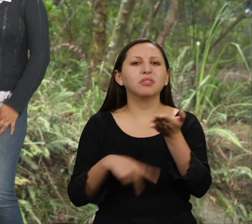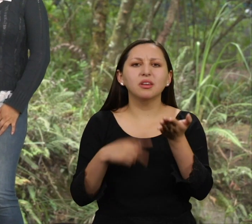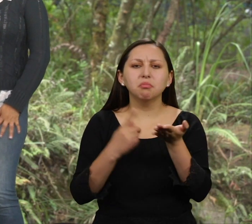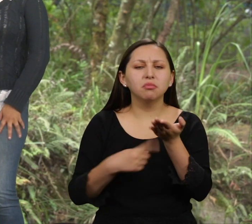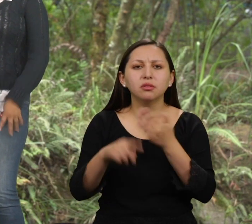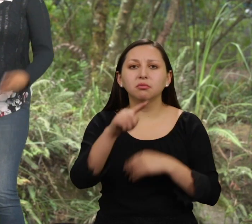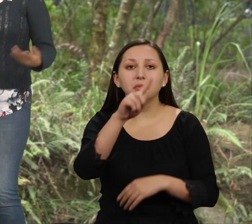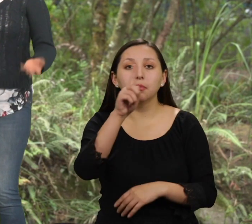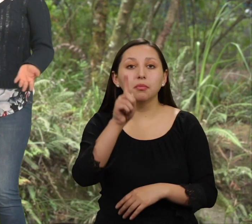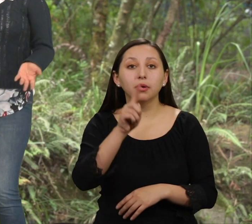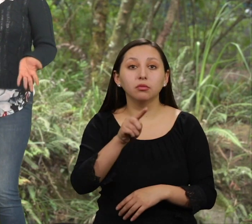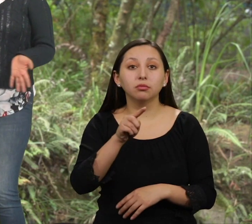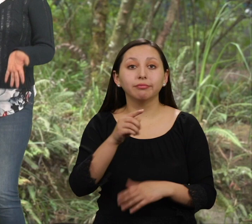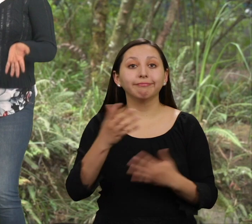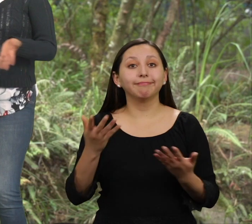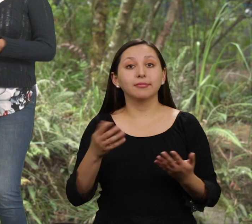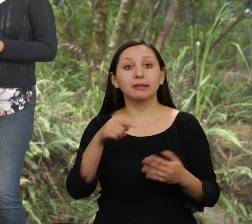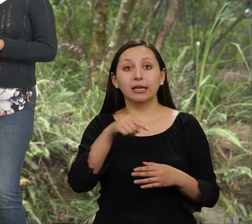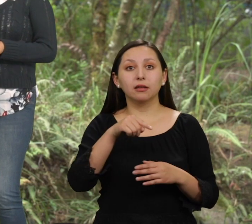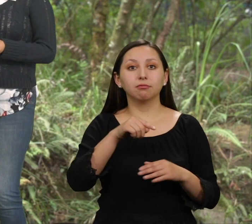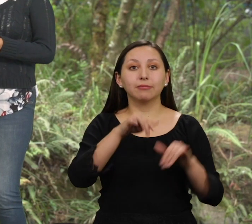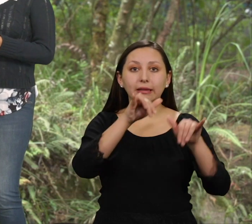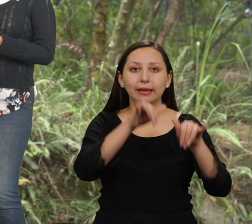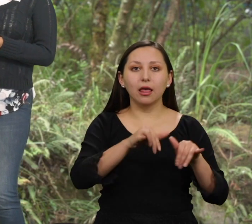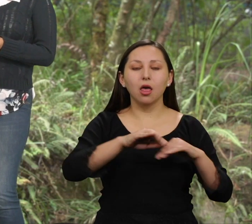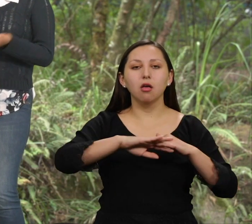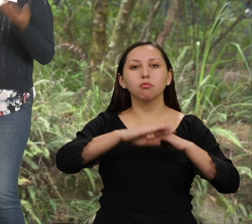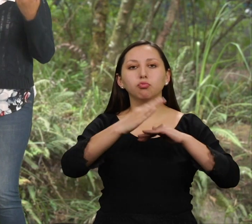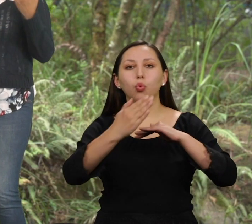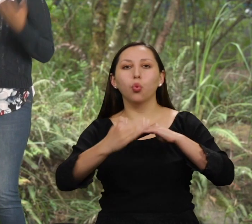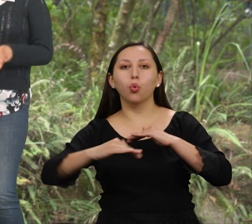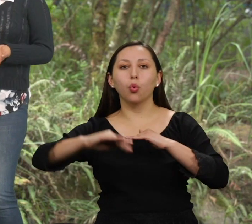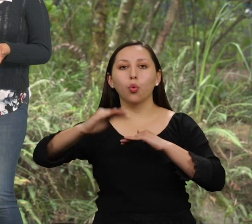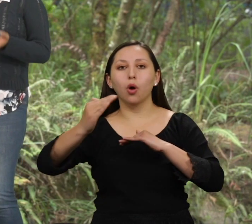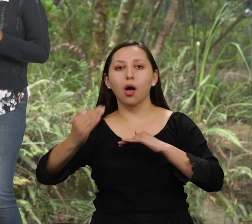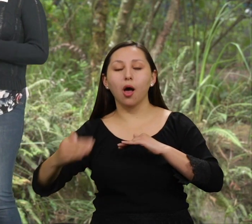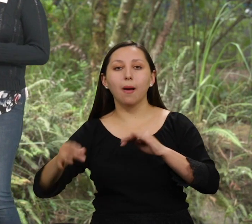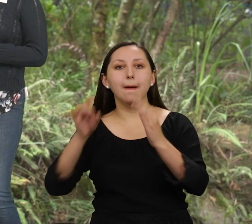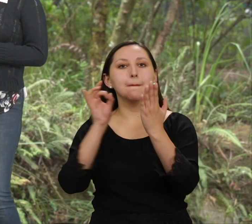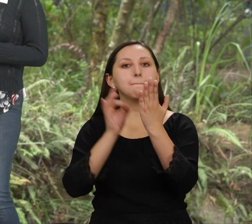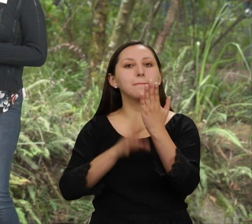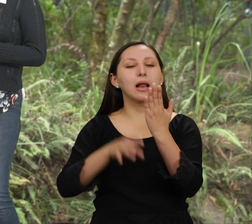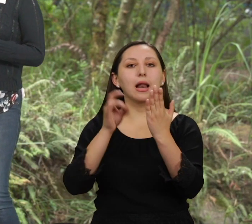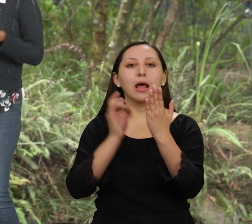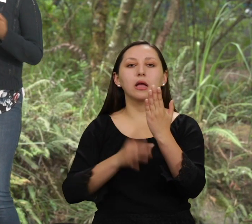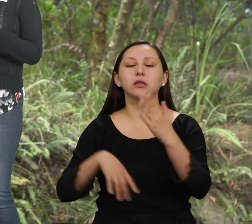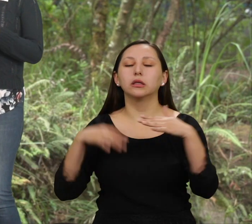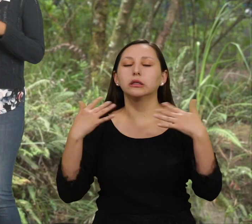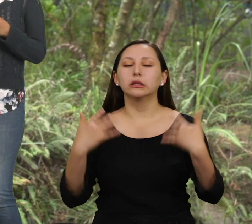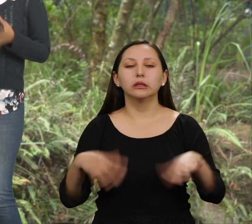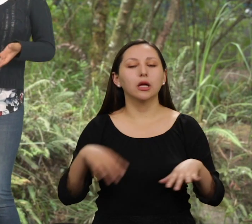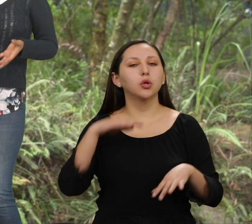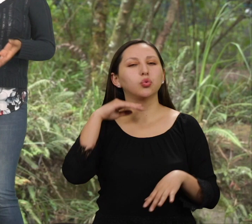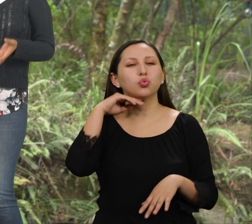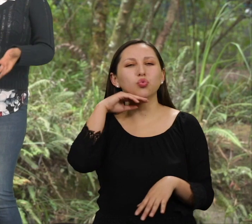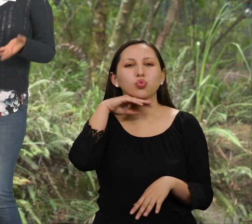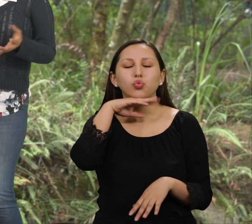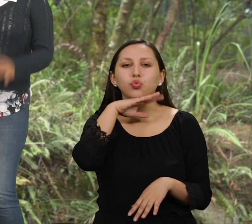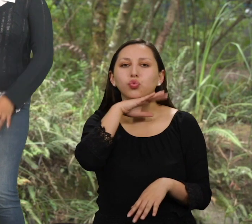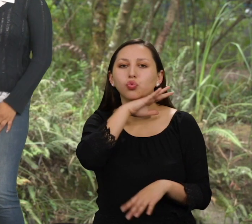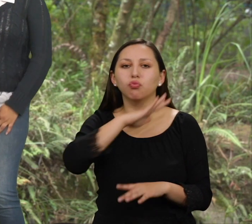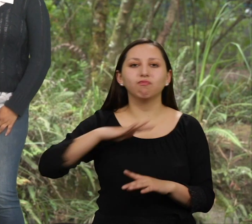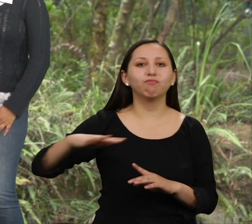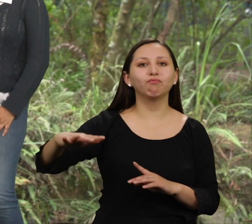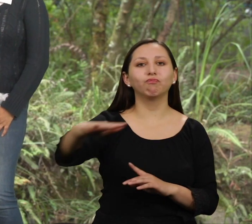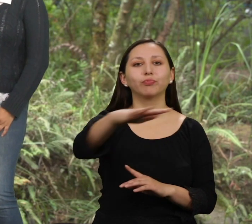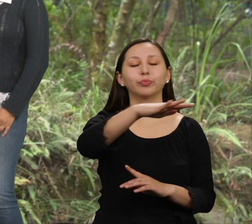materiales? Muchos de ellos terminan en el océano ¡Guau! Ajá Siendo el plástico el que más prolifera, causando contaminación en el ambiente